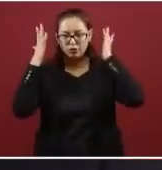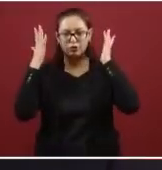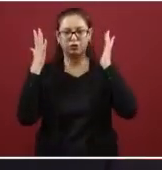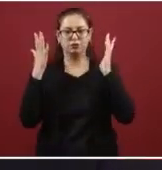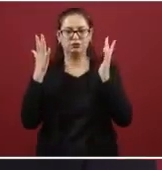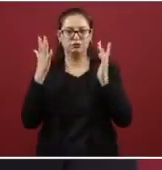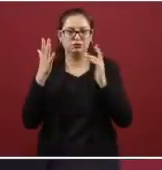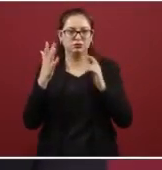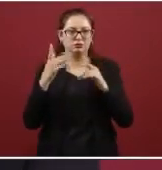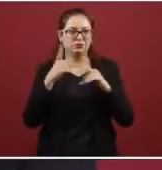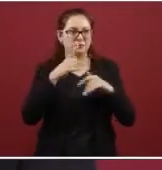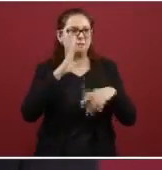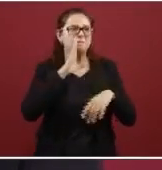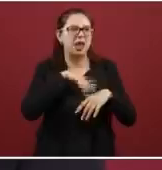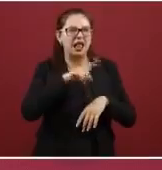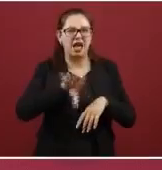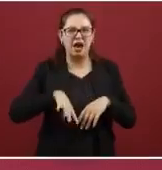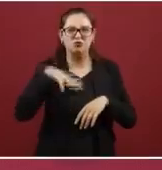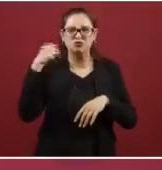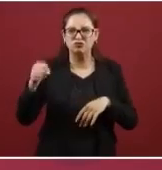el autoritarismo.